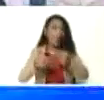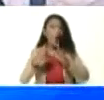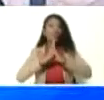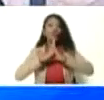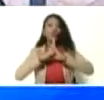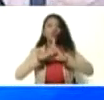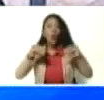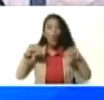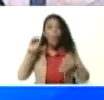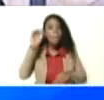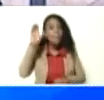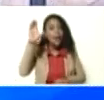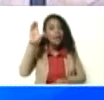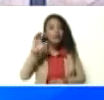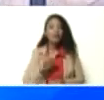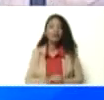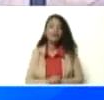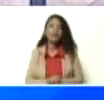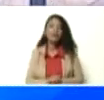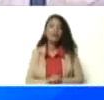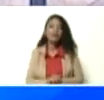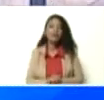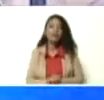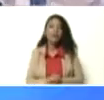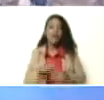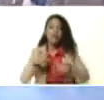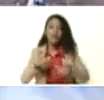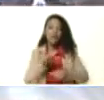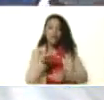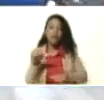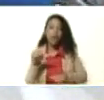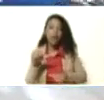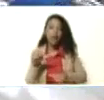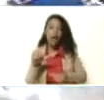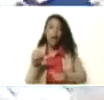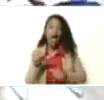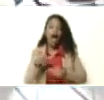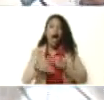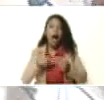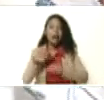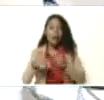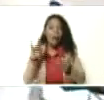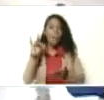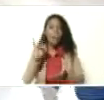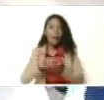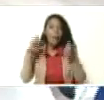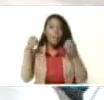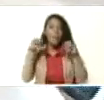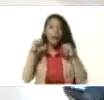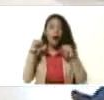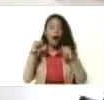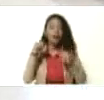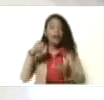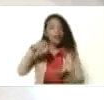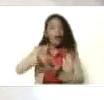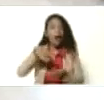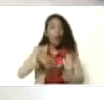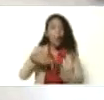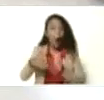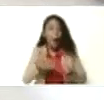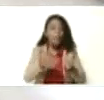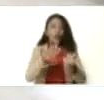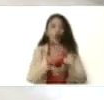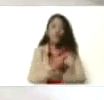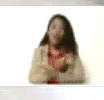el país. A partir de esta semana, hacer el casting para la miniserie Carabobos, Caminos de